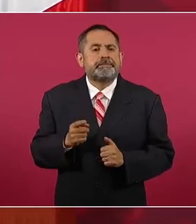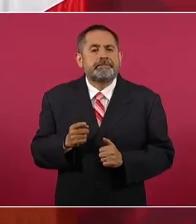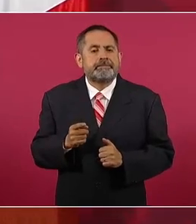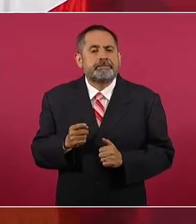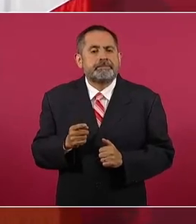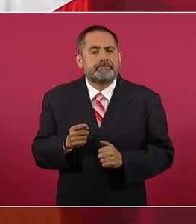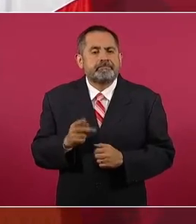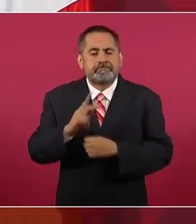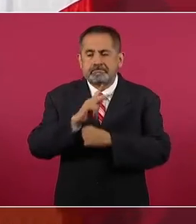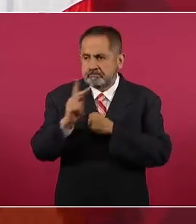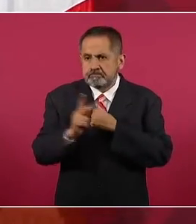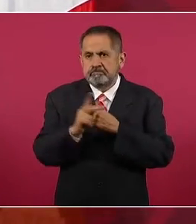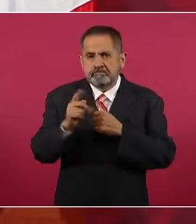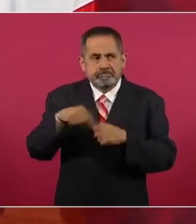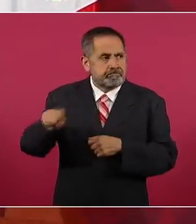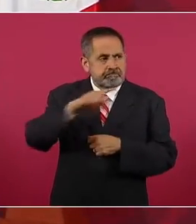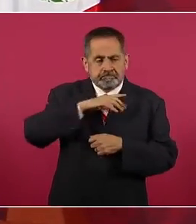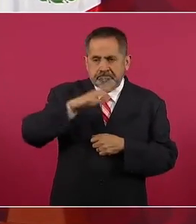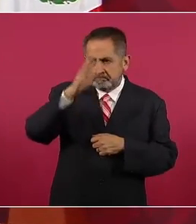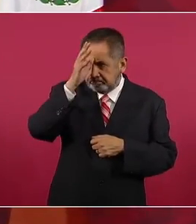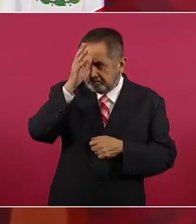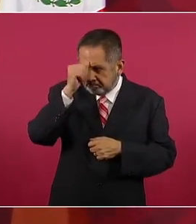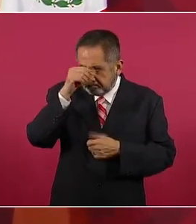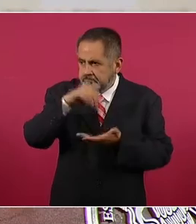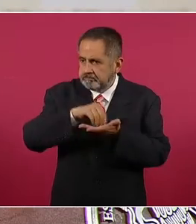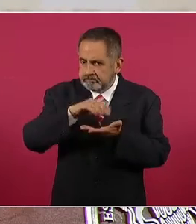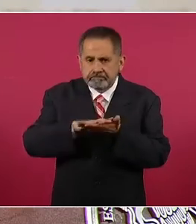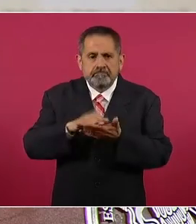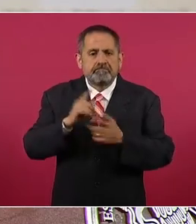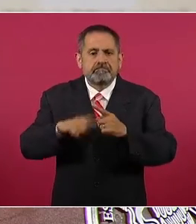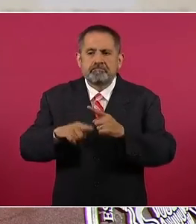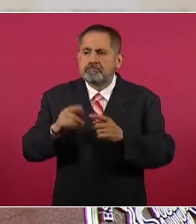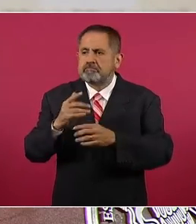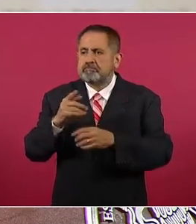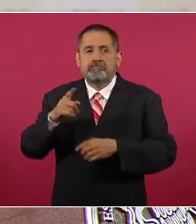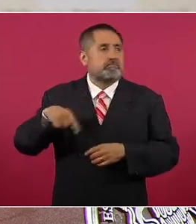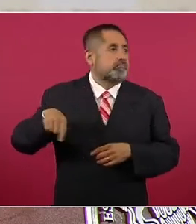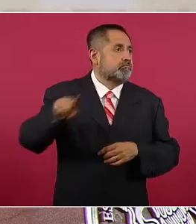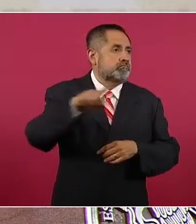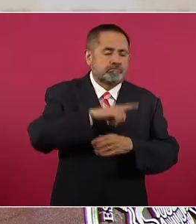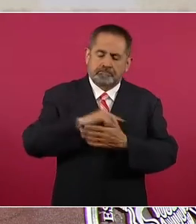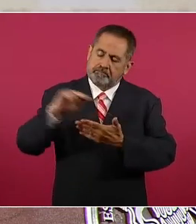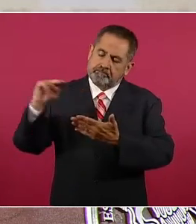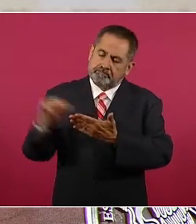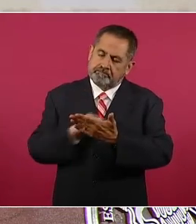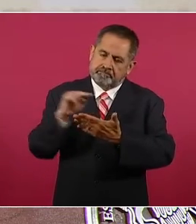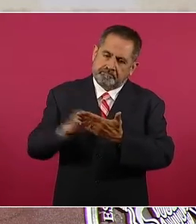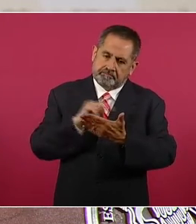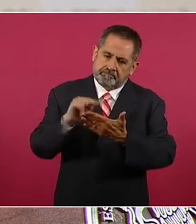un acuerdo que suscriban